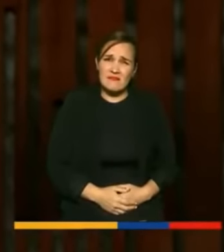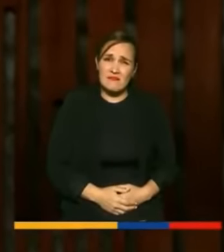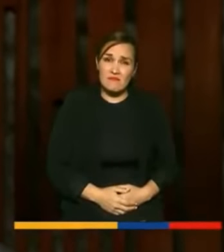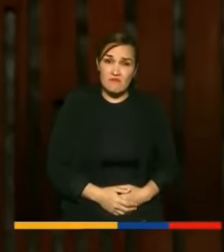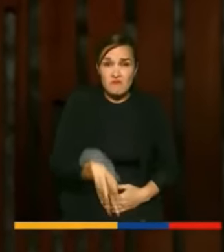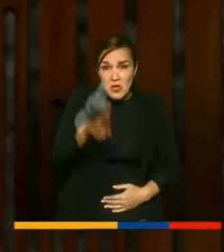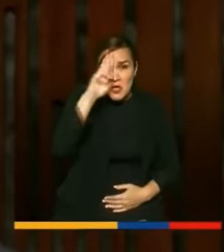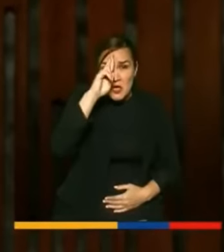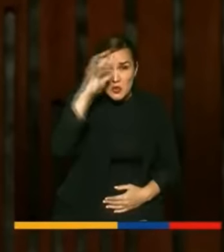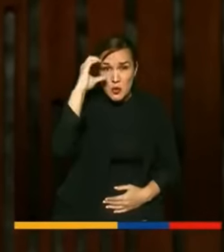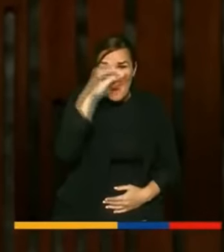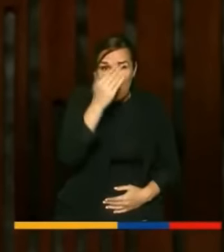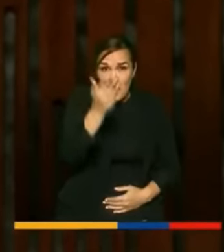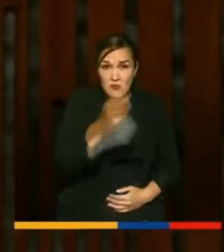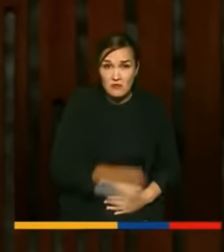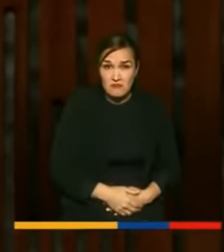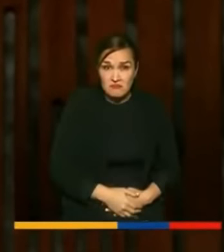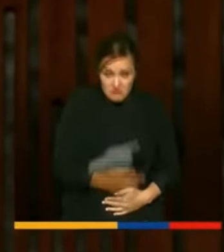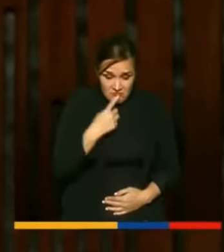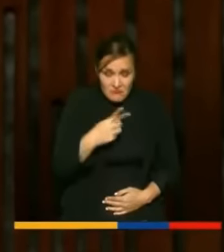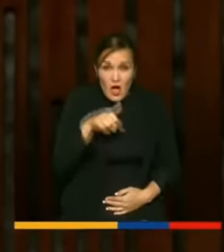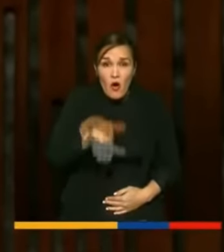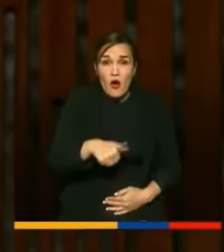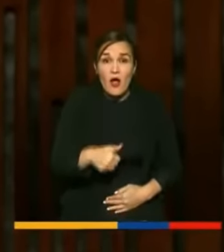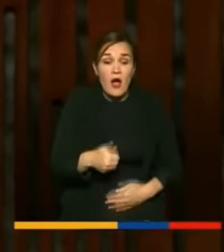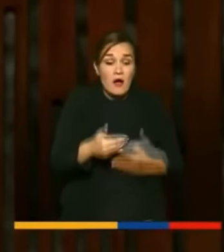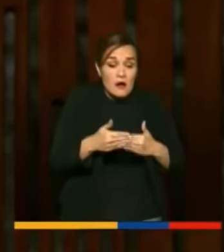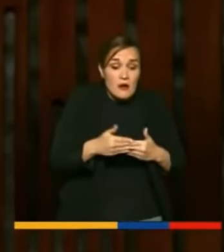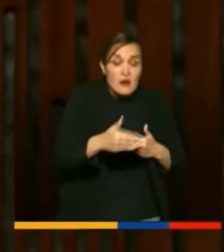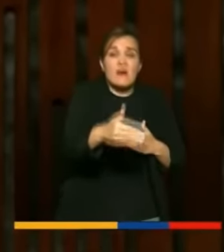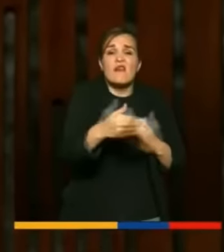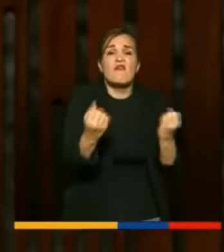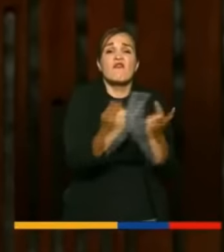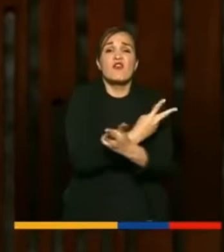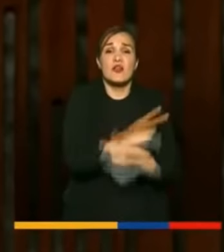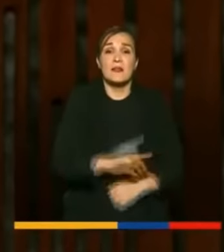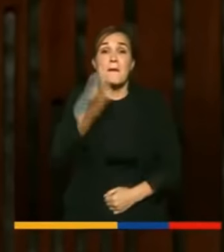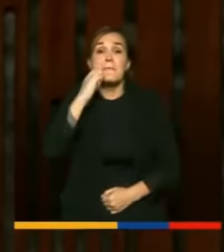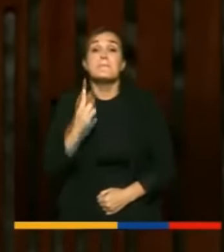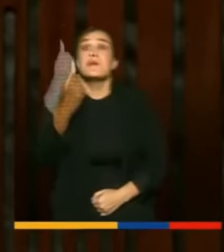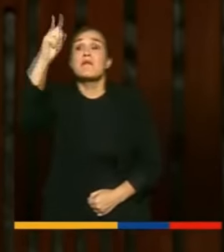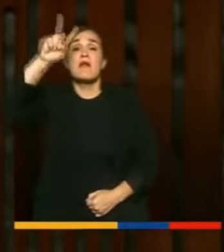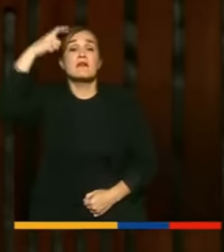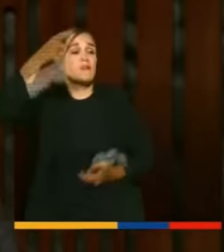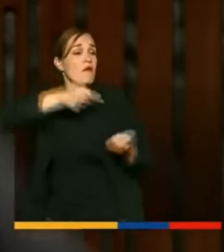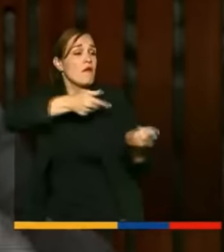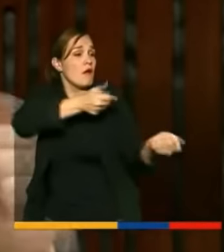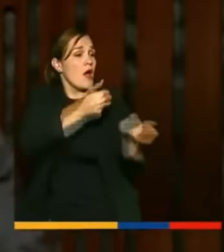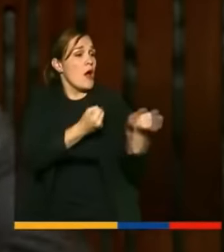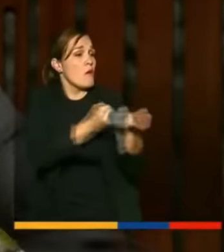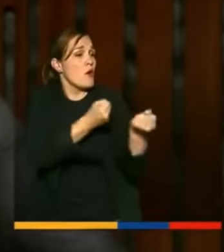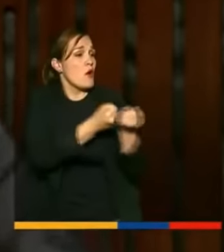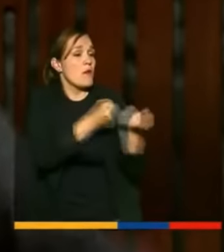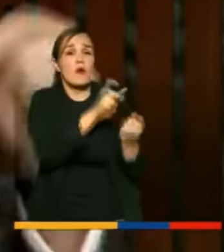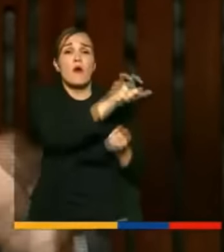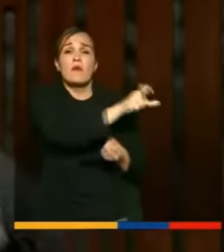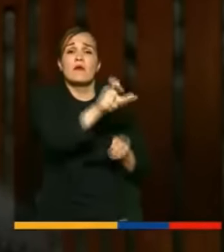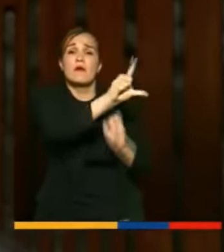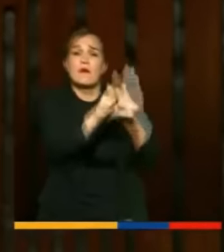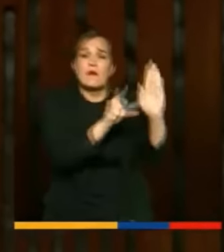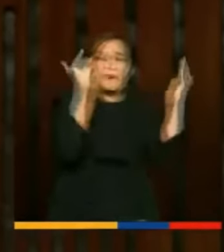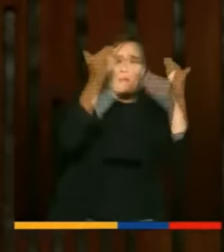Y usted tiene razón, esta es una nueva fase de la violencia. Es la primera vez que un gobierno patrocina bandidos. Usted